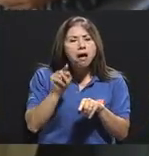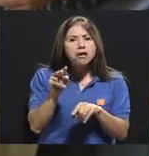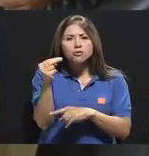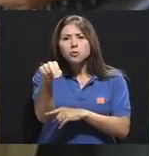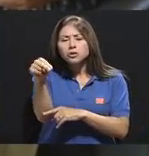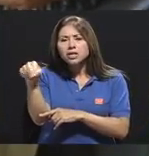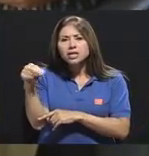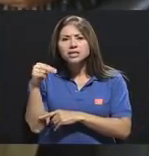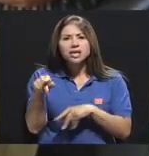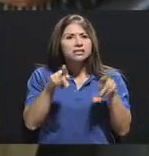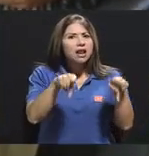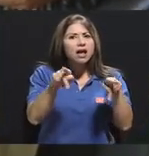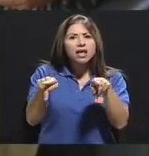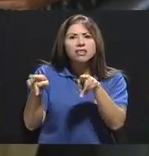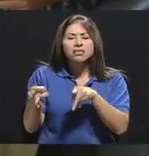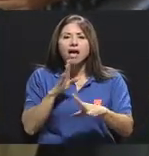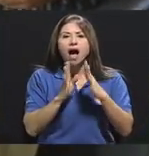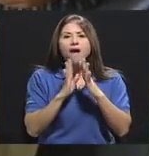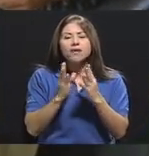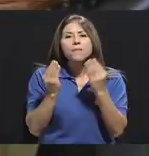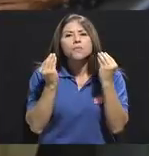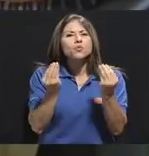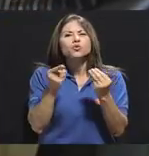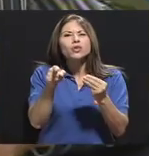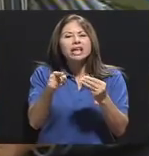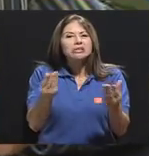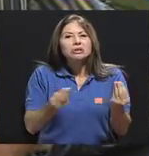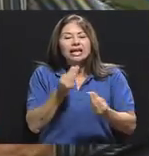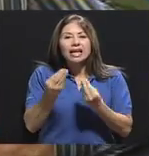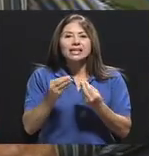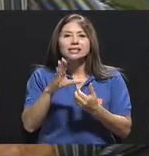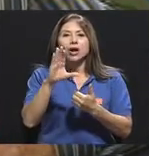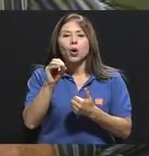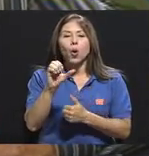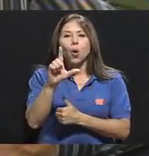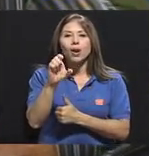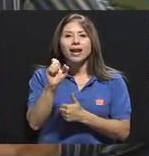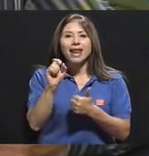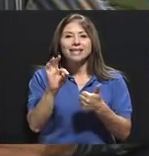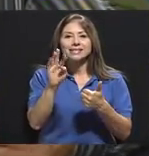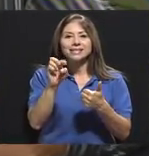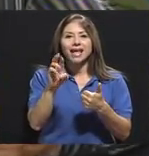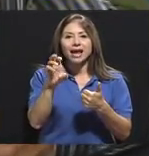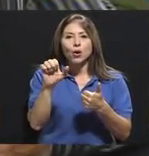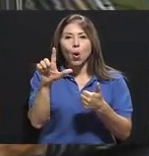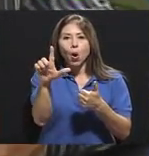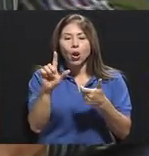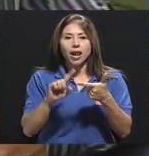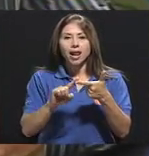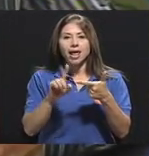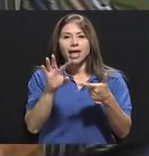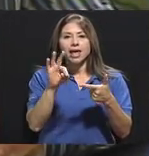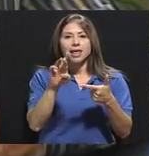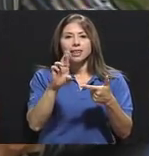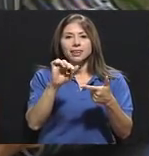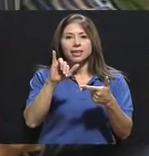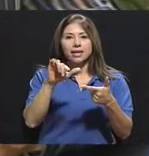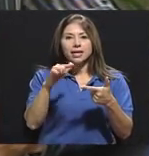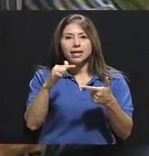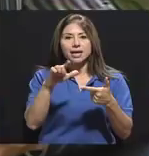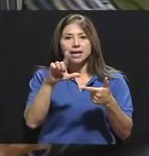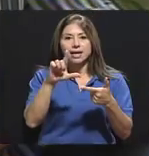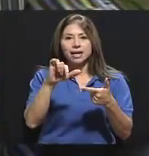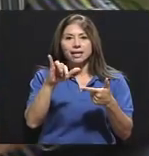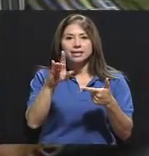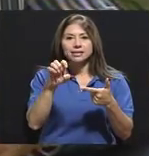la calle Comenta mucho y es acerca del colesterol y los triglicéridos Verdad que es un tema pues muy actual porque muchas